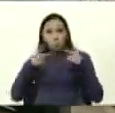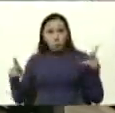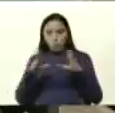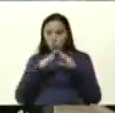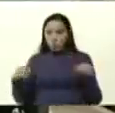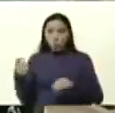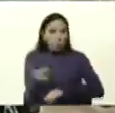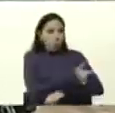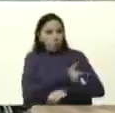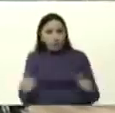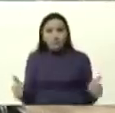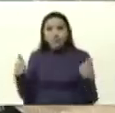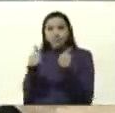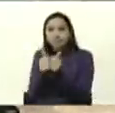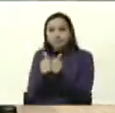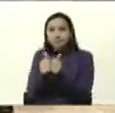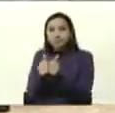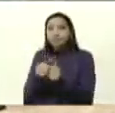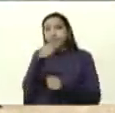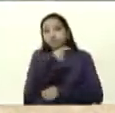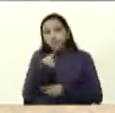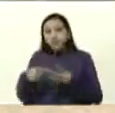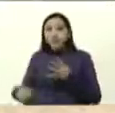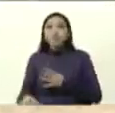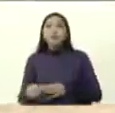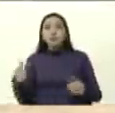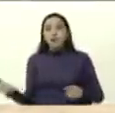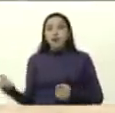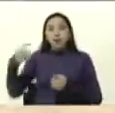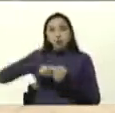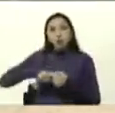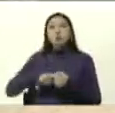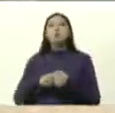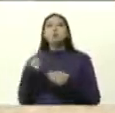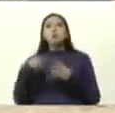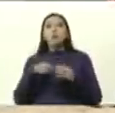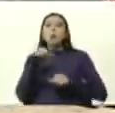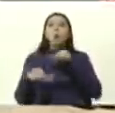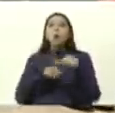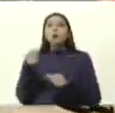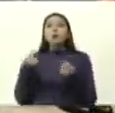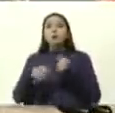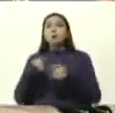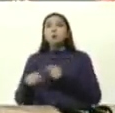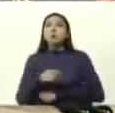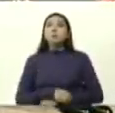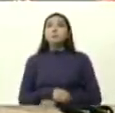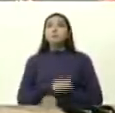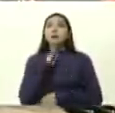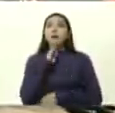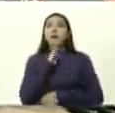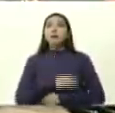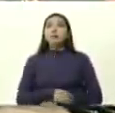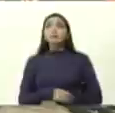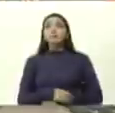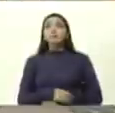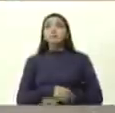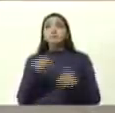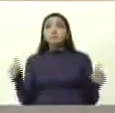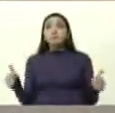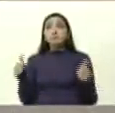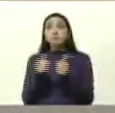gobierno nacional, las operadoras y asociaciones bancarias. Me acompaña Román Maniglia,